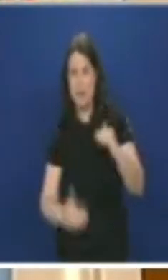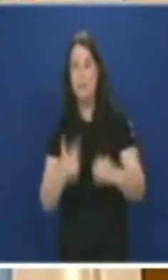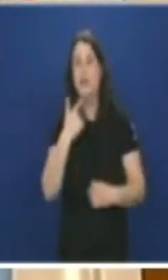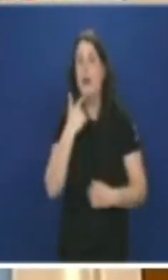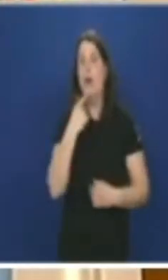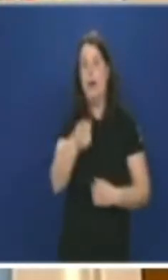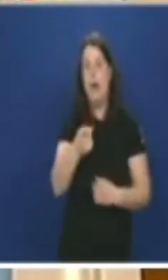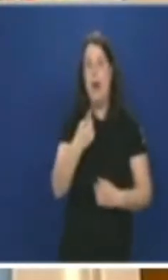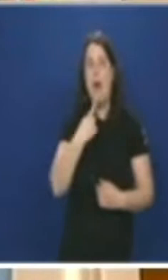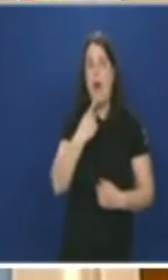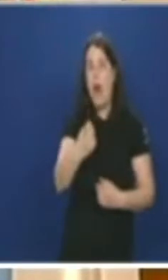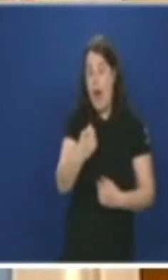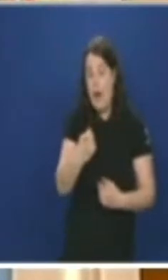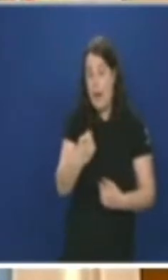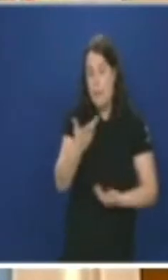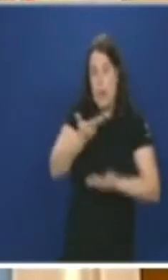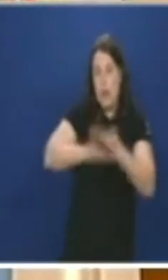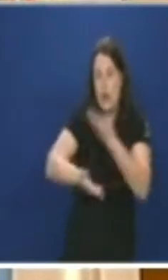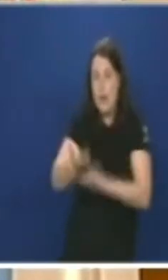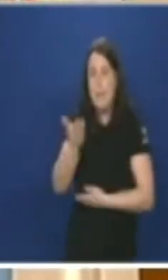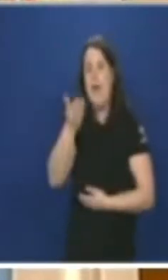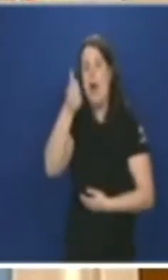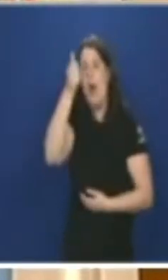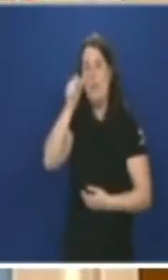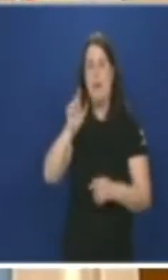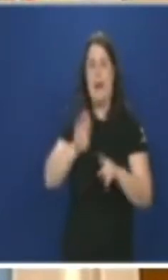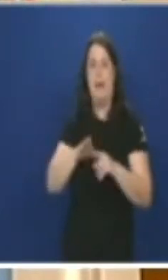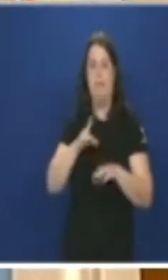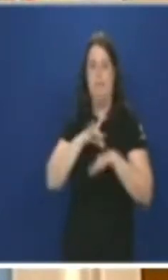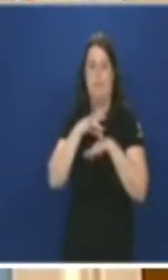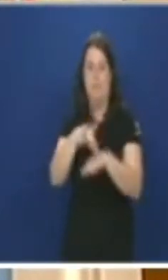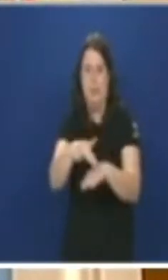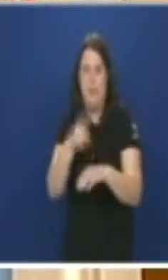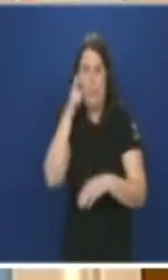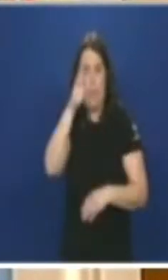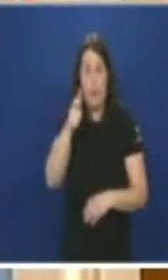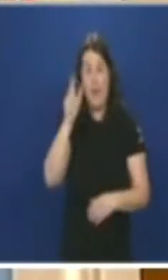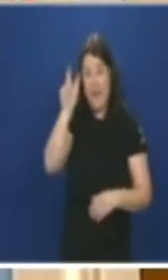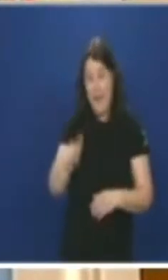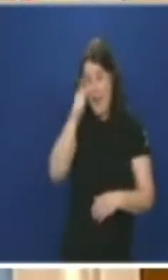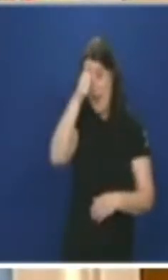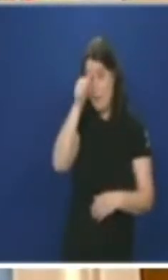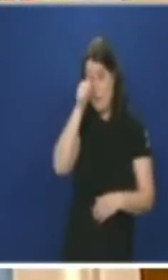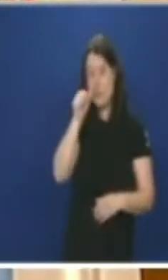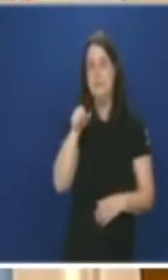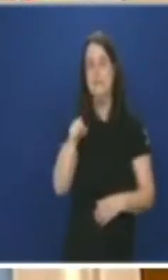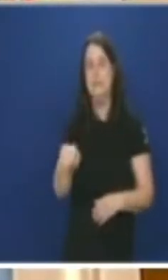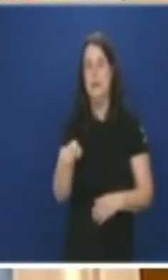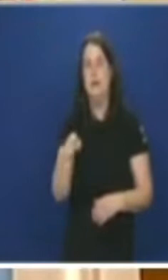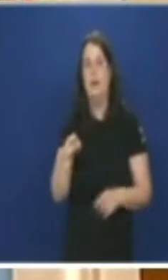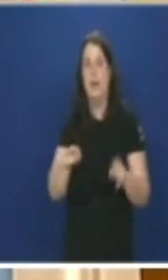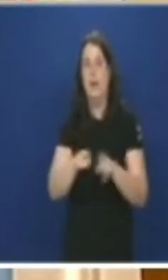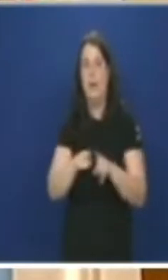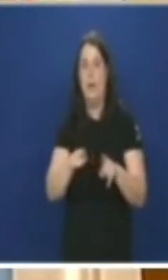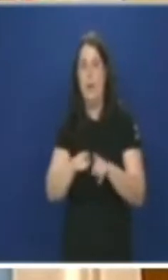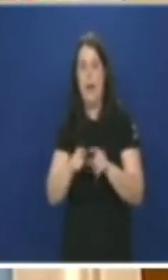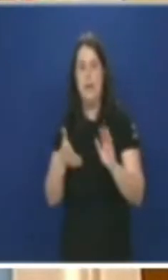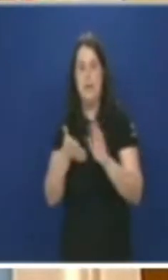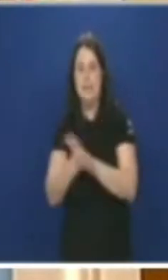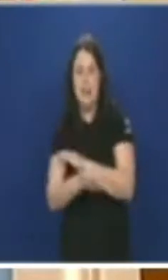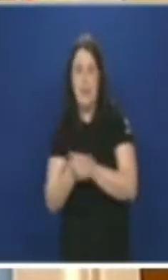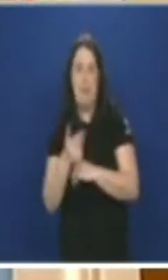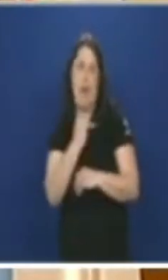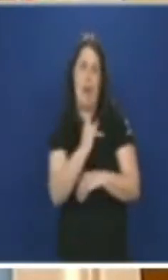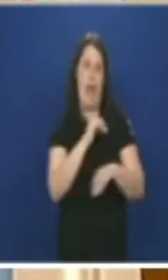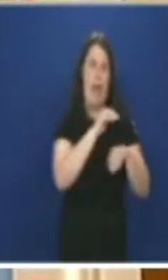moi pronto colabore cos homes na dirección dos povos». O Vicente Risco, tratado con admiración como amigo e